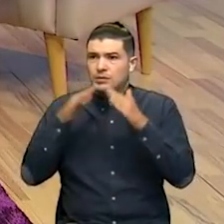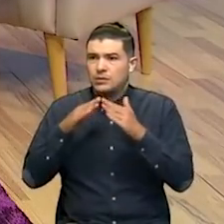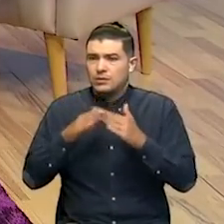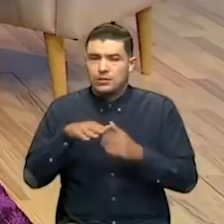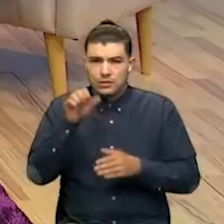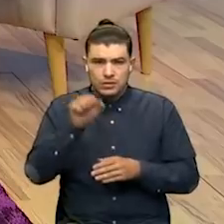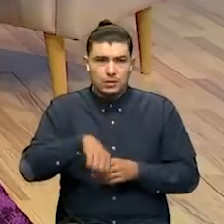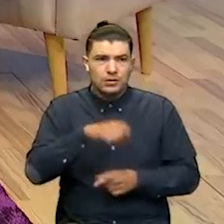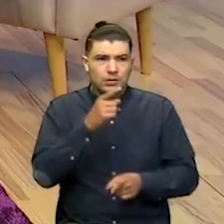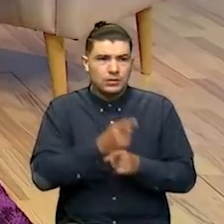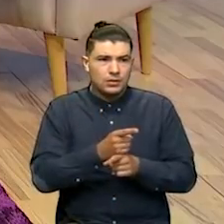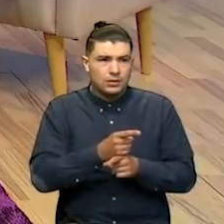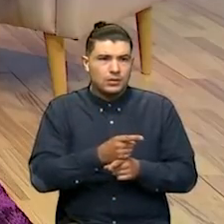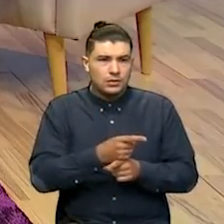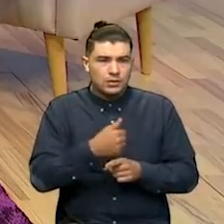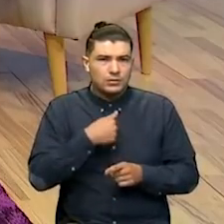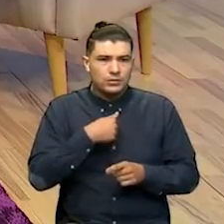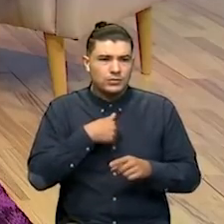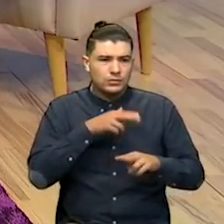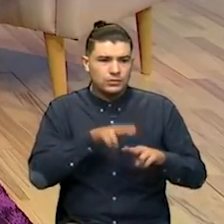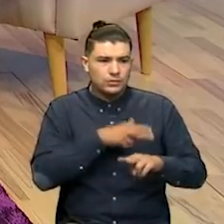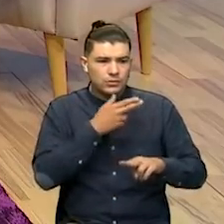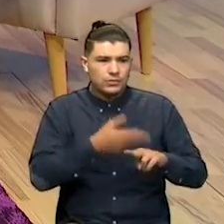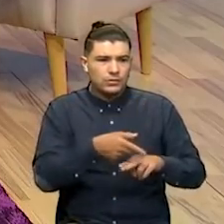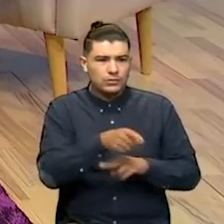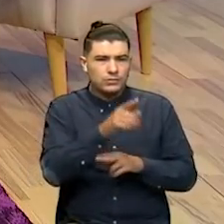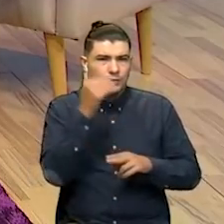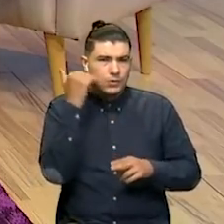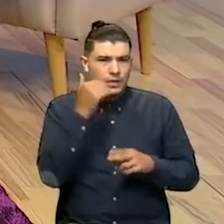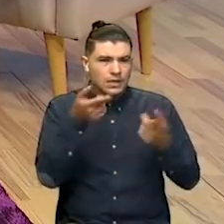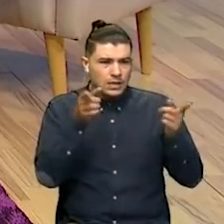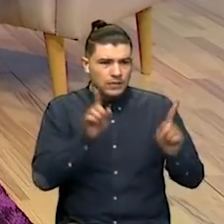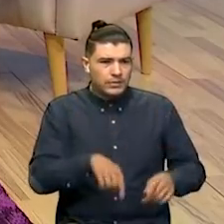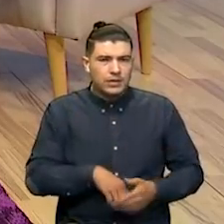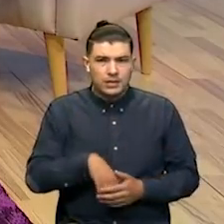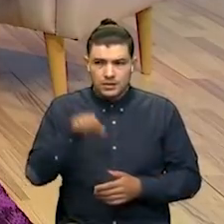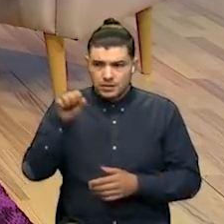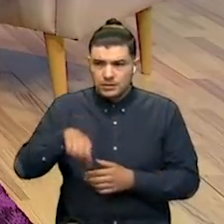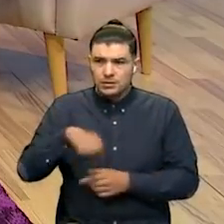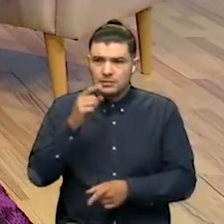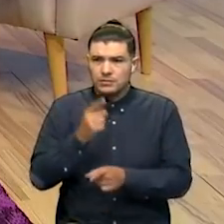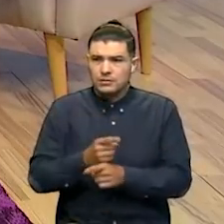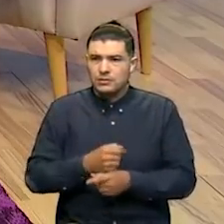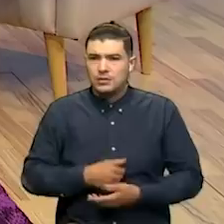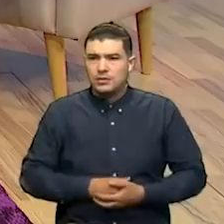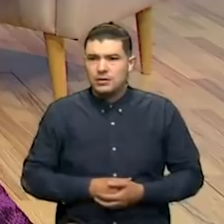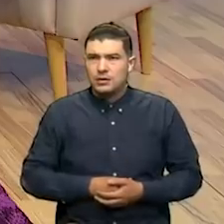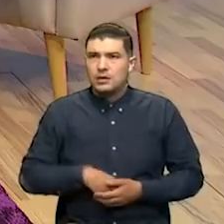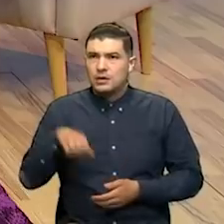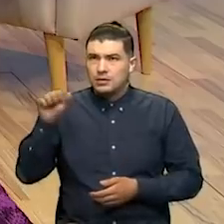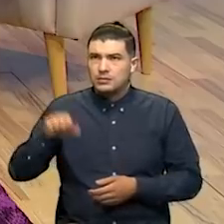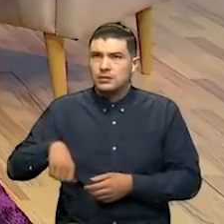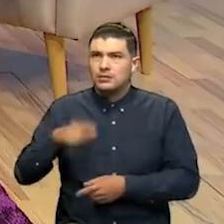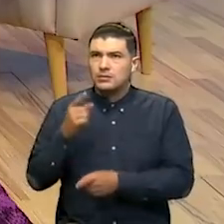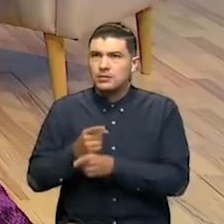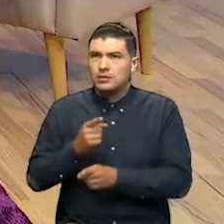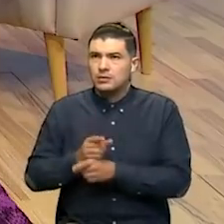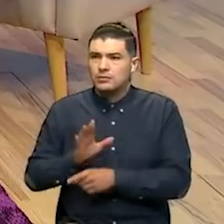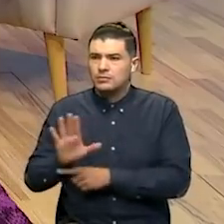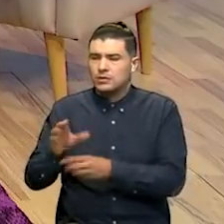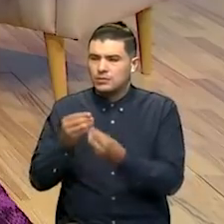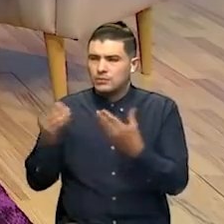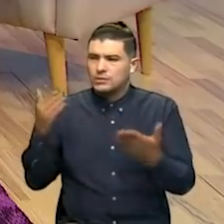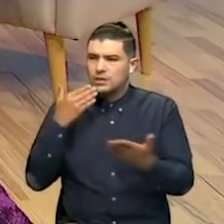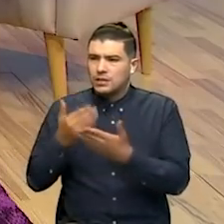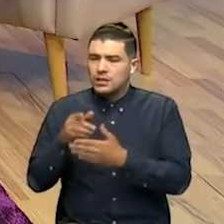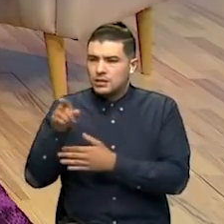señor, cómo no, con mucho gusto. Yo soy sobrino de ella también. ¿Usted es sobrino? Sí, señor, cómo no. Bueno, don Felipe, muchas gracias por su inquietud.